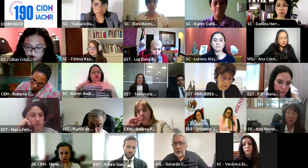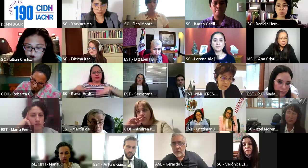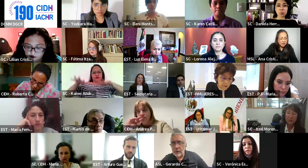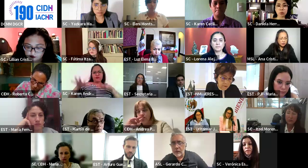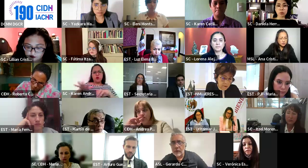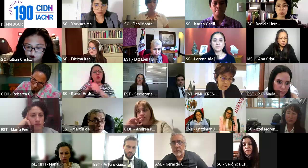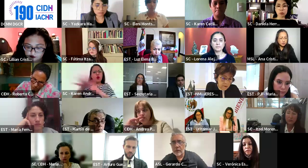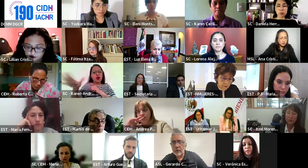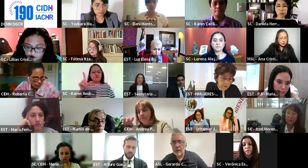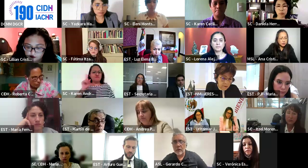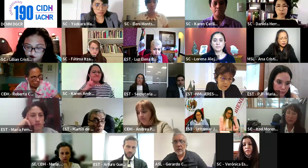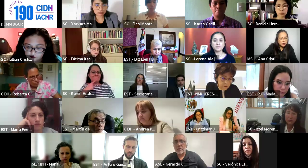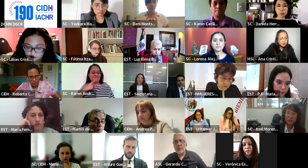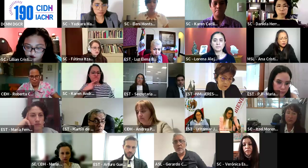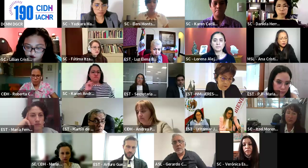en los noticieros